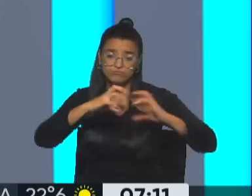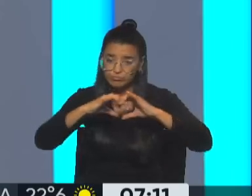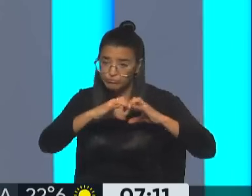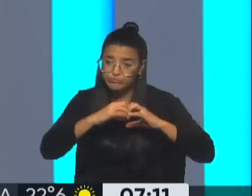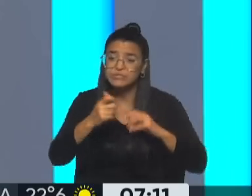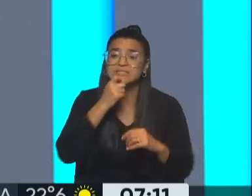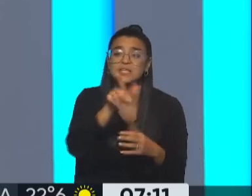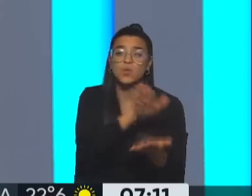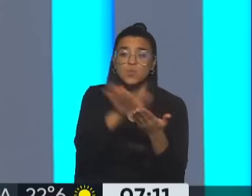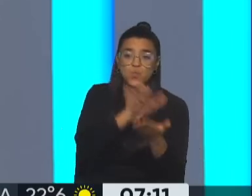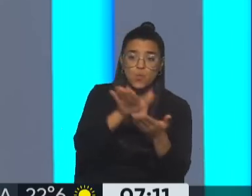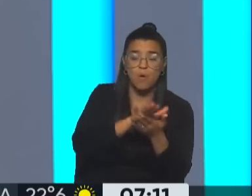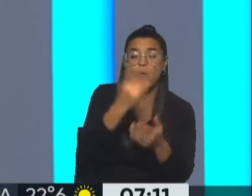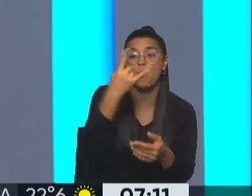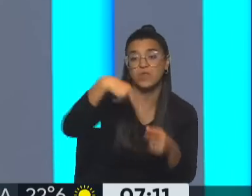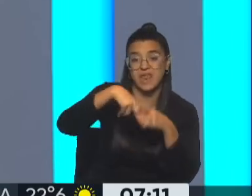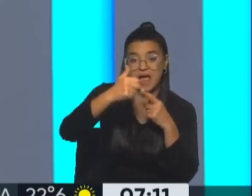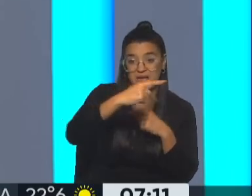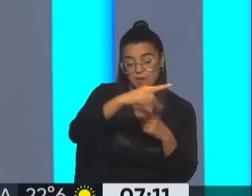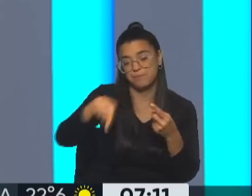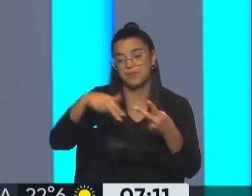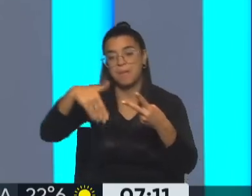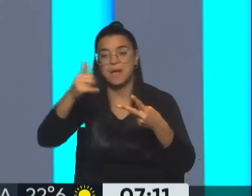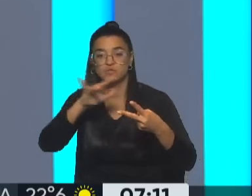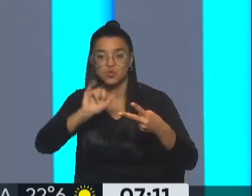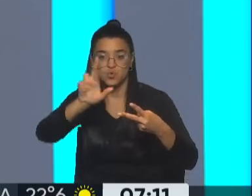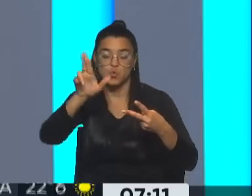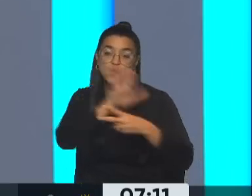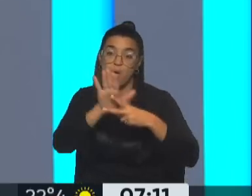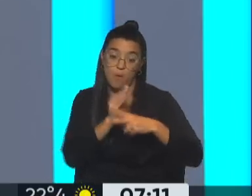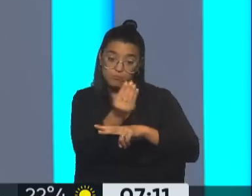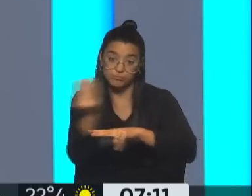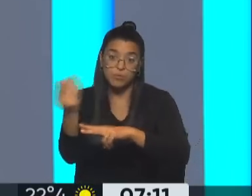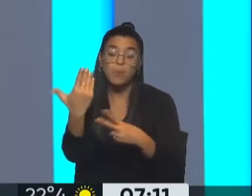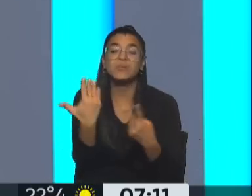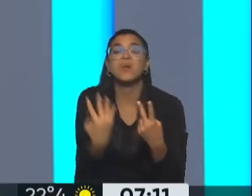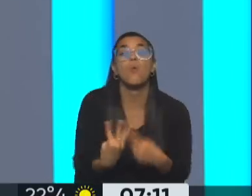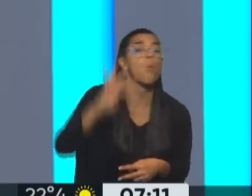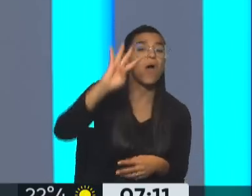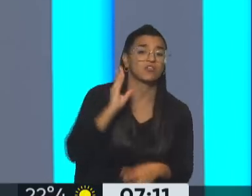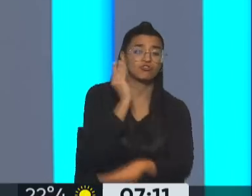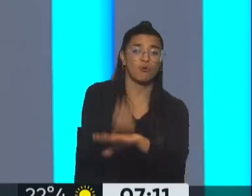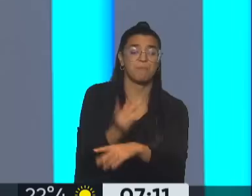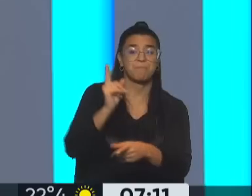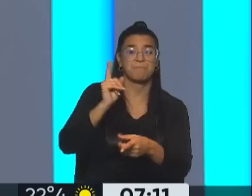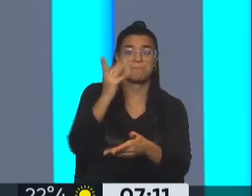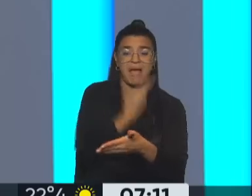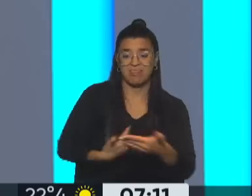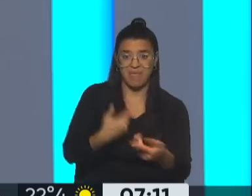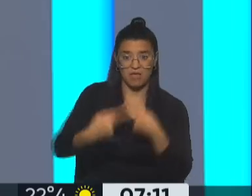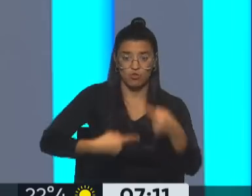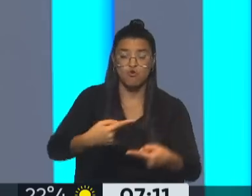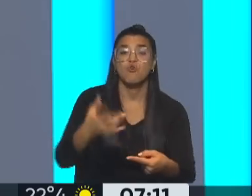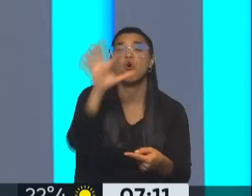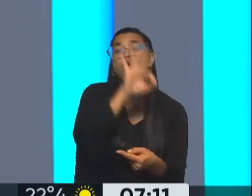un nuevo mandato de Uñac especialmente y de Mansur puede ser entendido como un cuarto mandato o debe ser entendido como